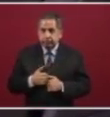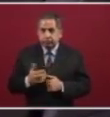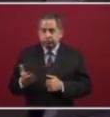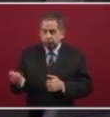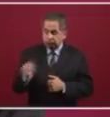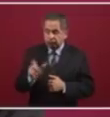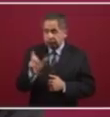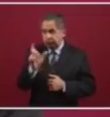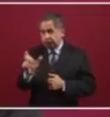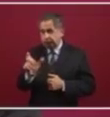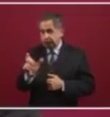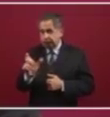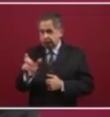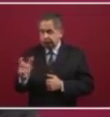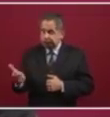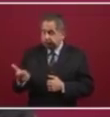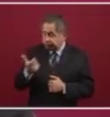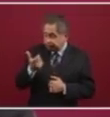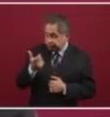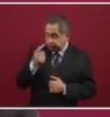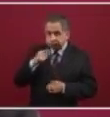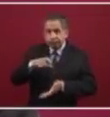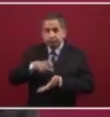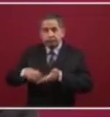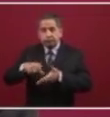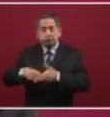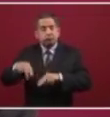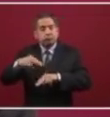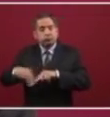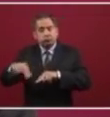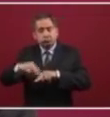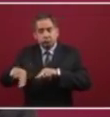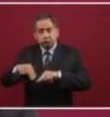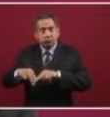identificación para la compra de boletos,